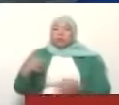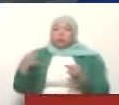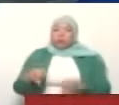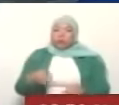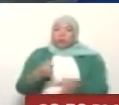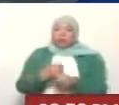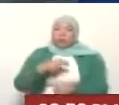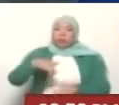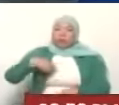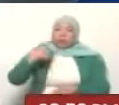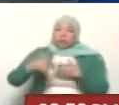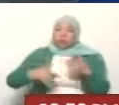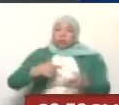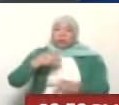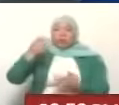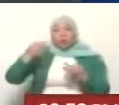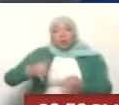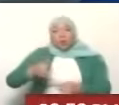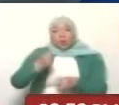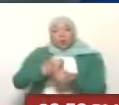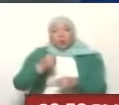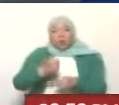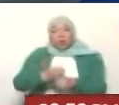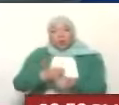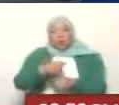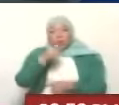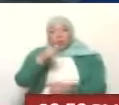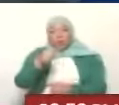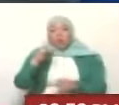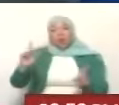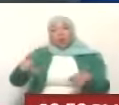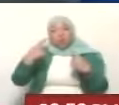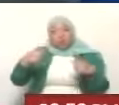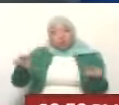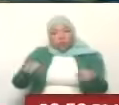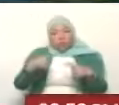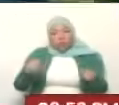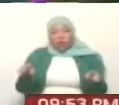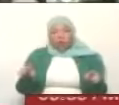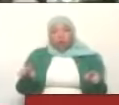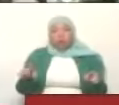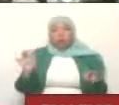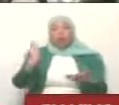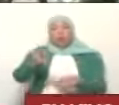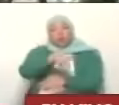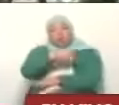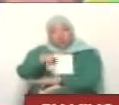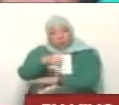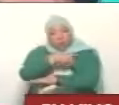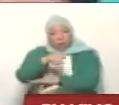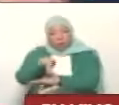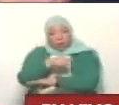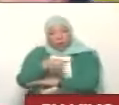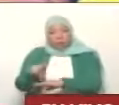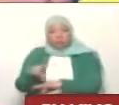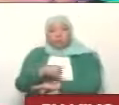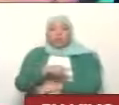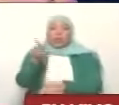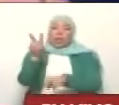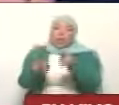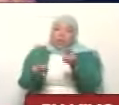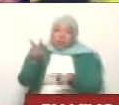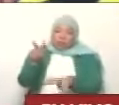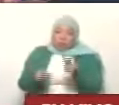cultivando. En todos los géneros. Géneros musicales, poesía,